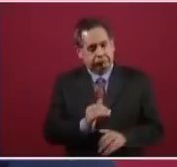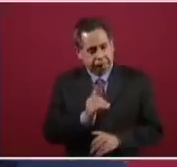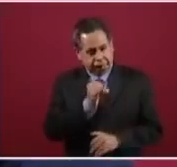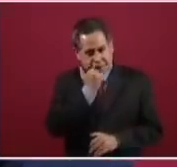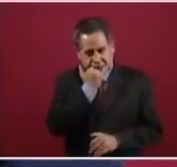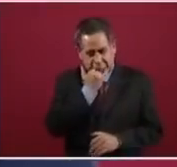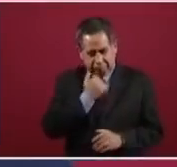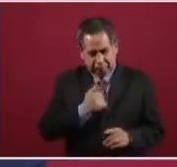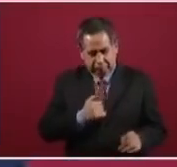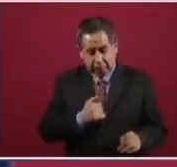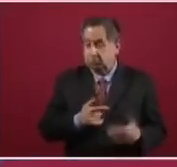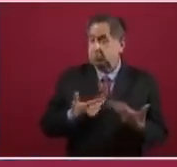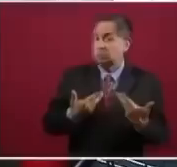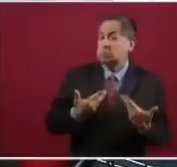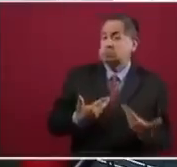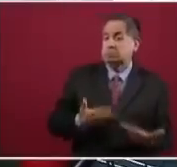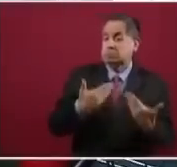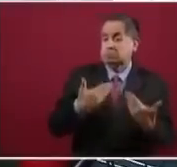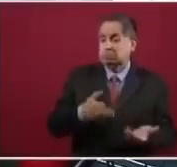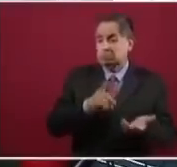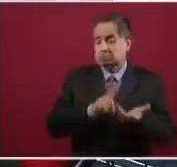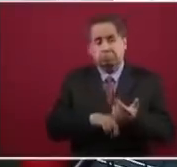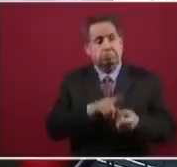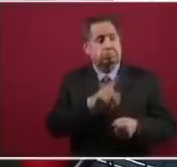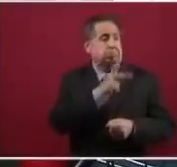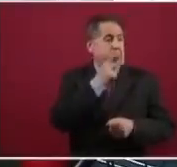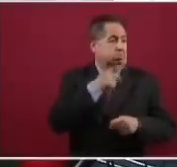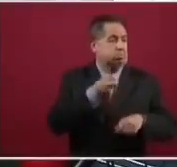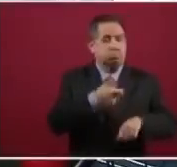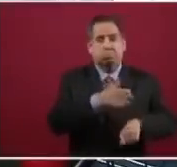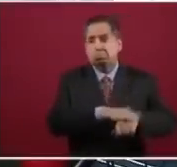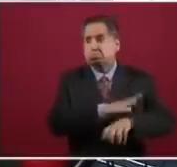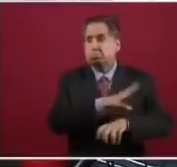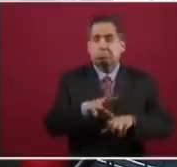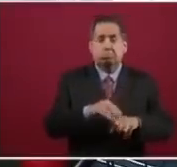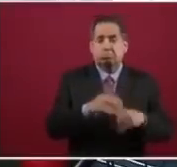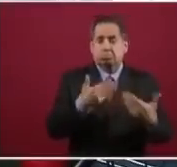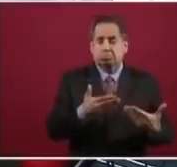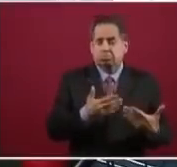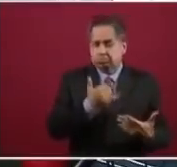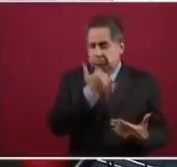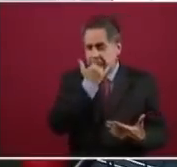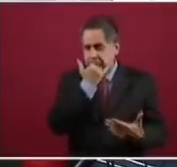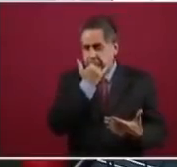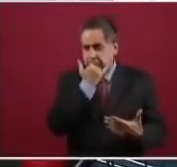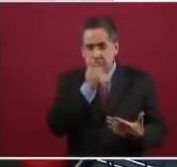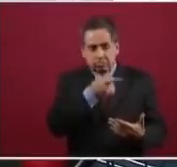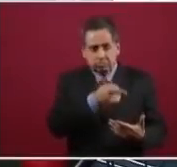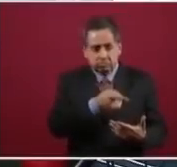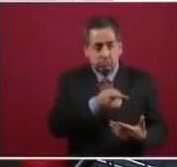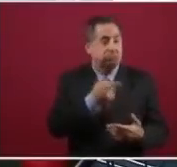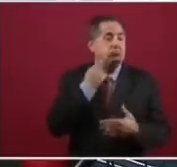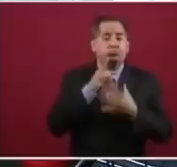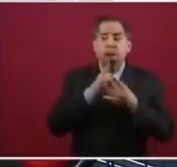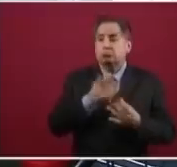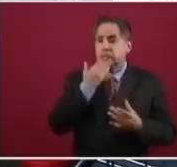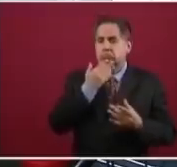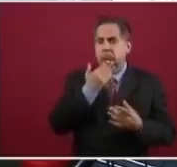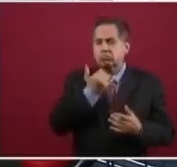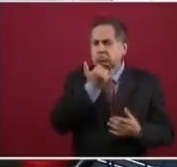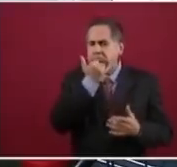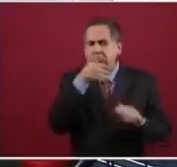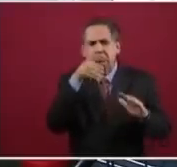estaba muy bien administrado permex y estaba muy bien la política económica